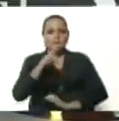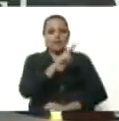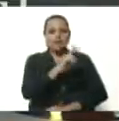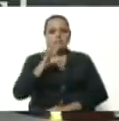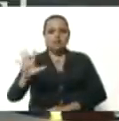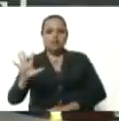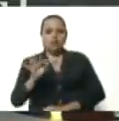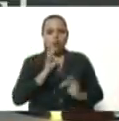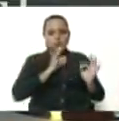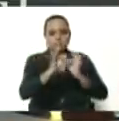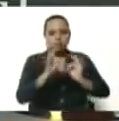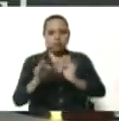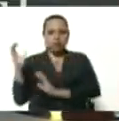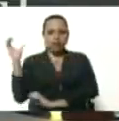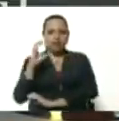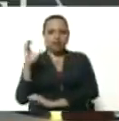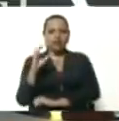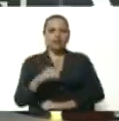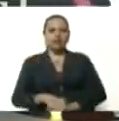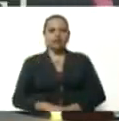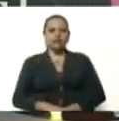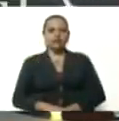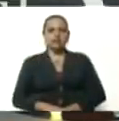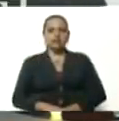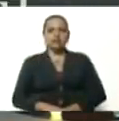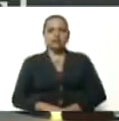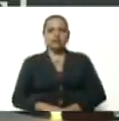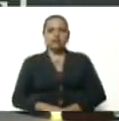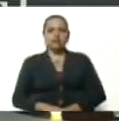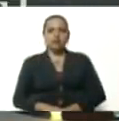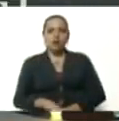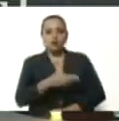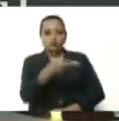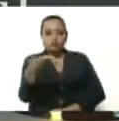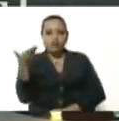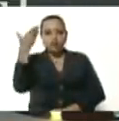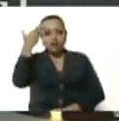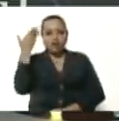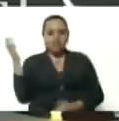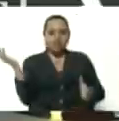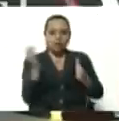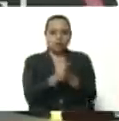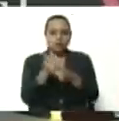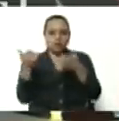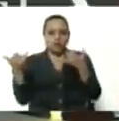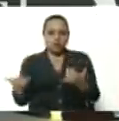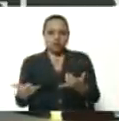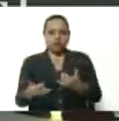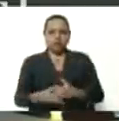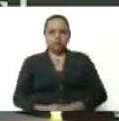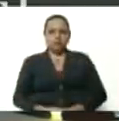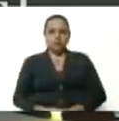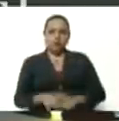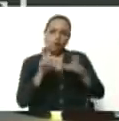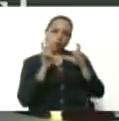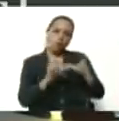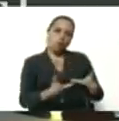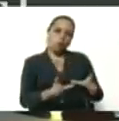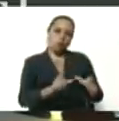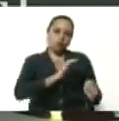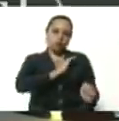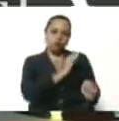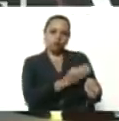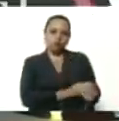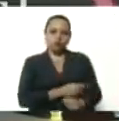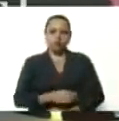casos del distrito capital y por lo que usted ha referido, se encuentra en este momento en cuarentena radical, no